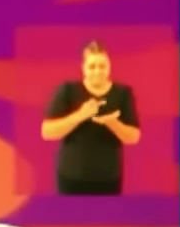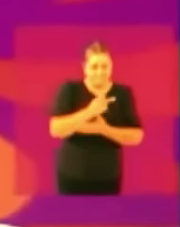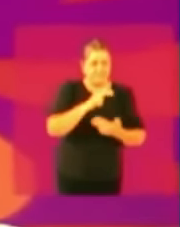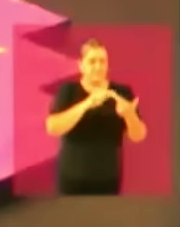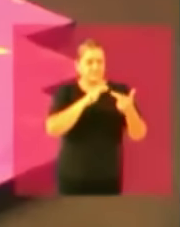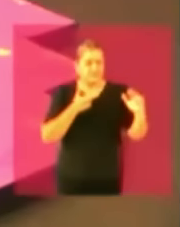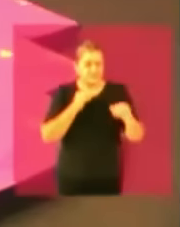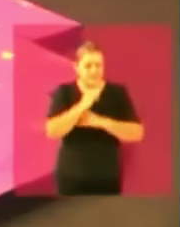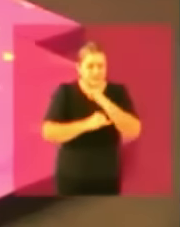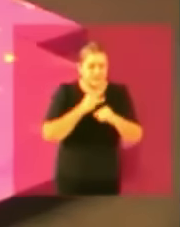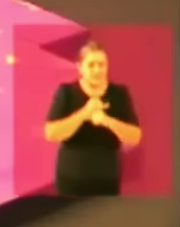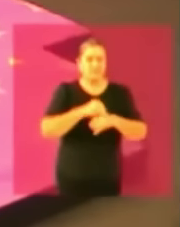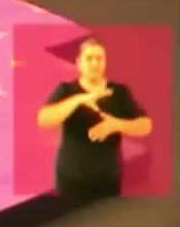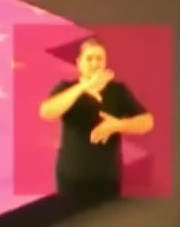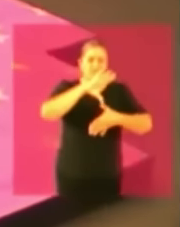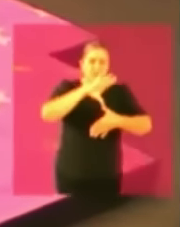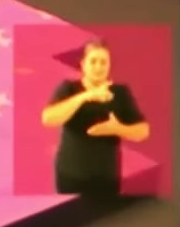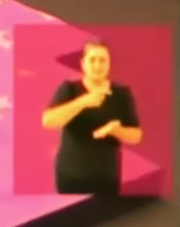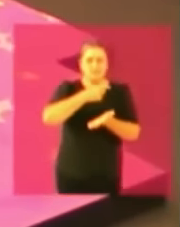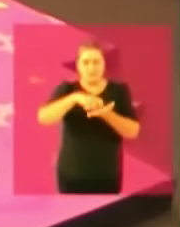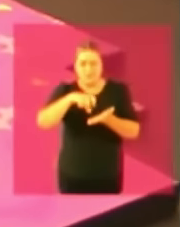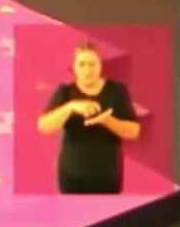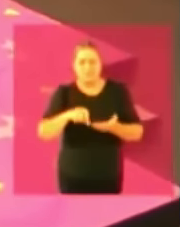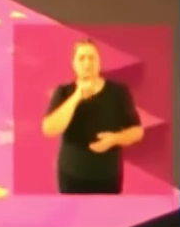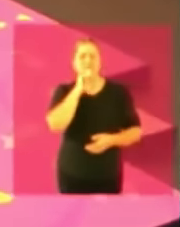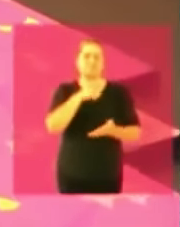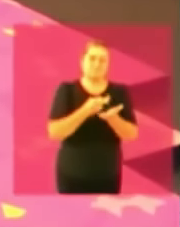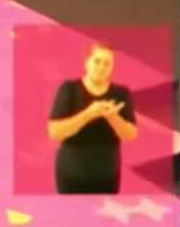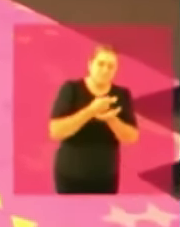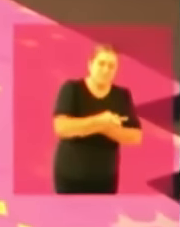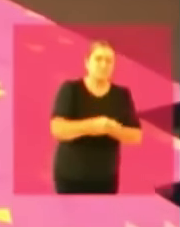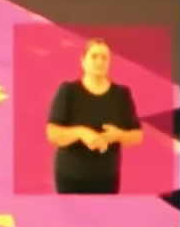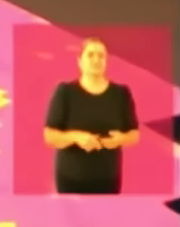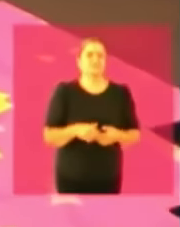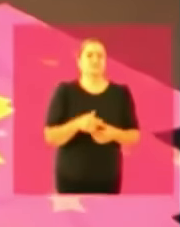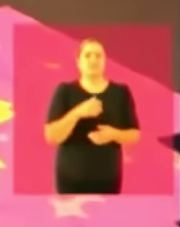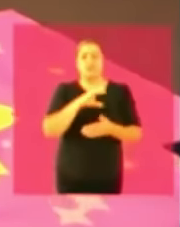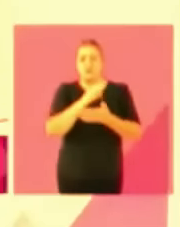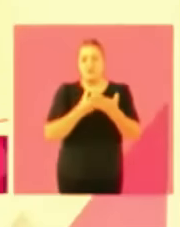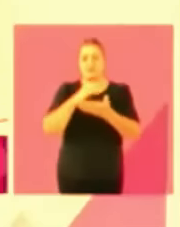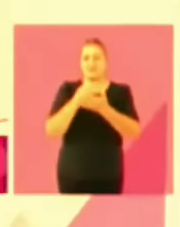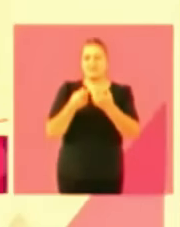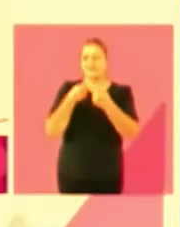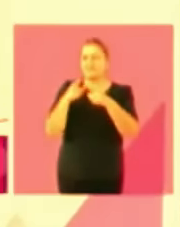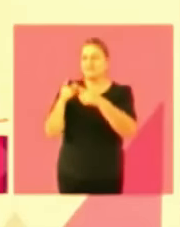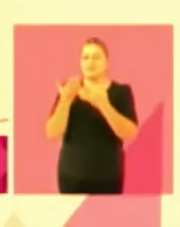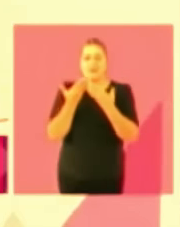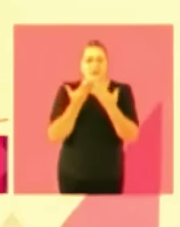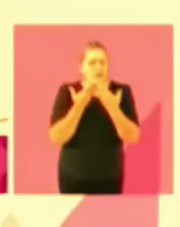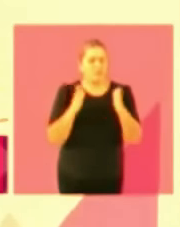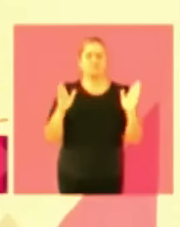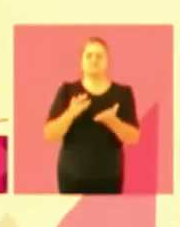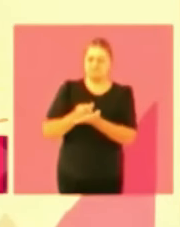cuyo propósito es de que hay una verdadera confrontación de ideas. Aquí no vimos una confrontación de ideas. Es que no hubo ideas, es lo que